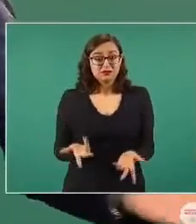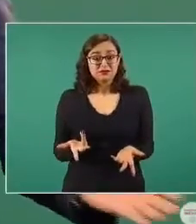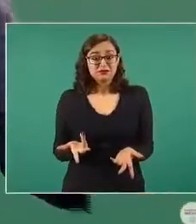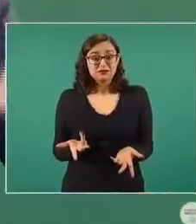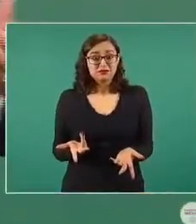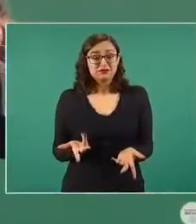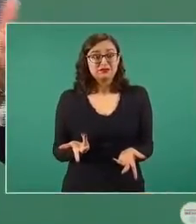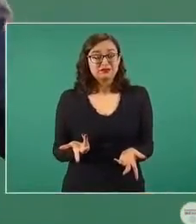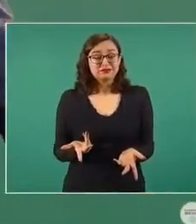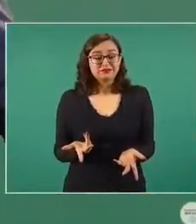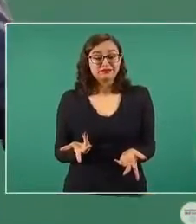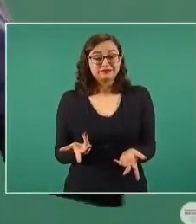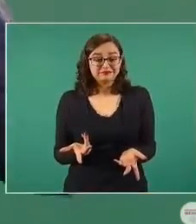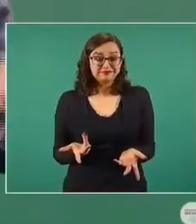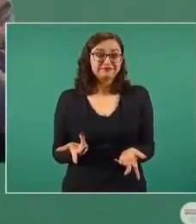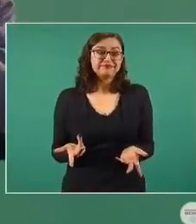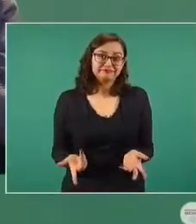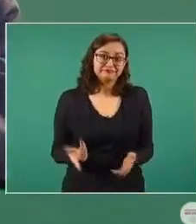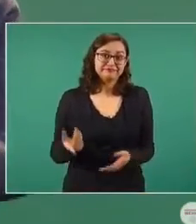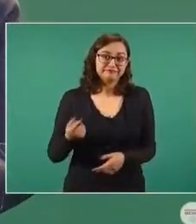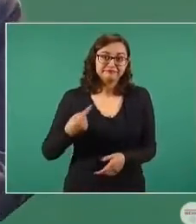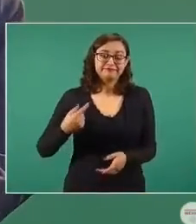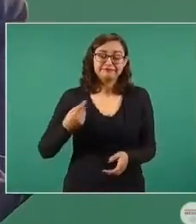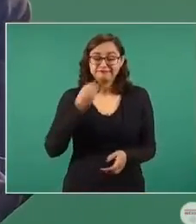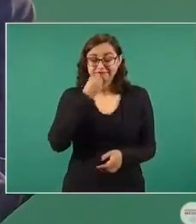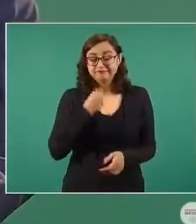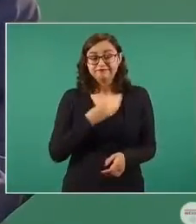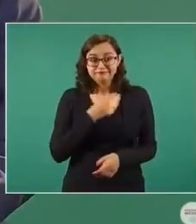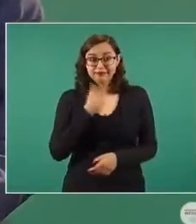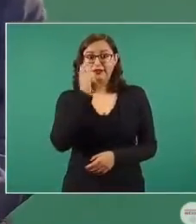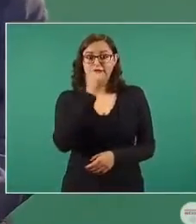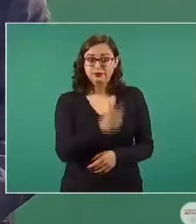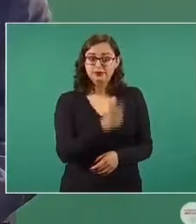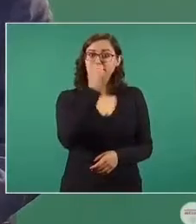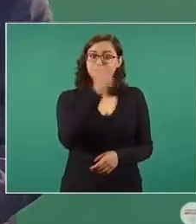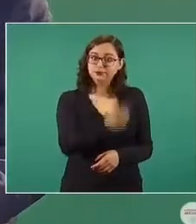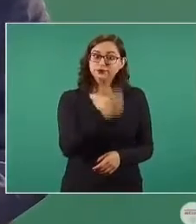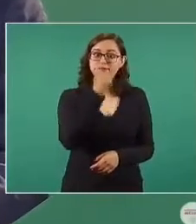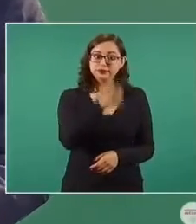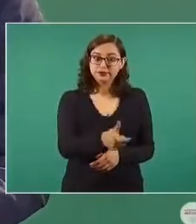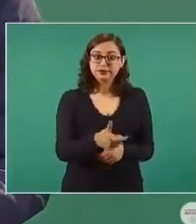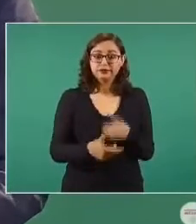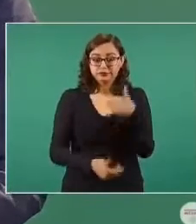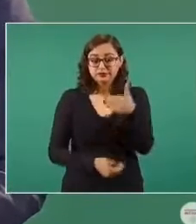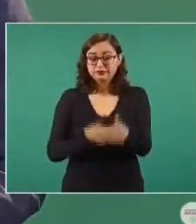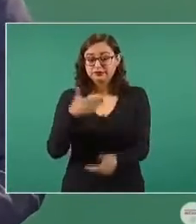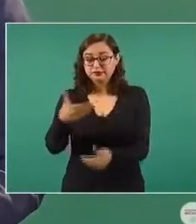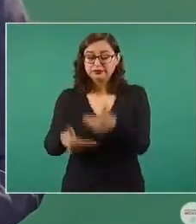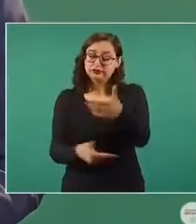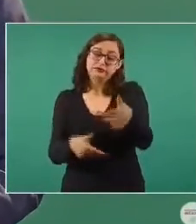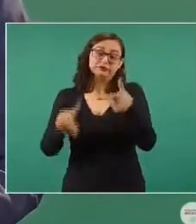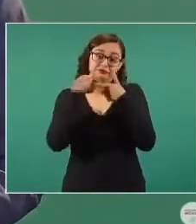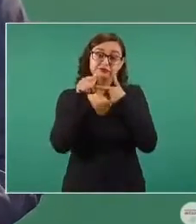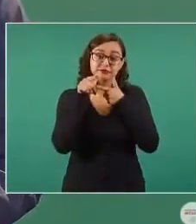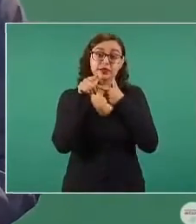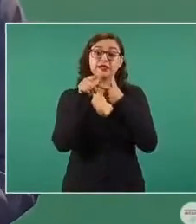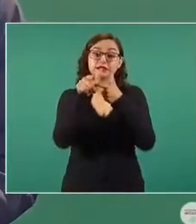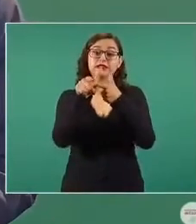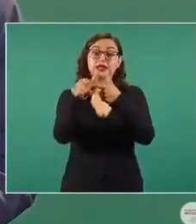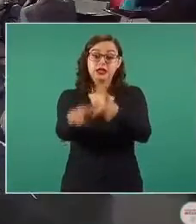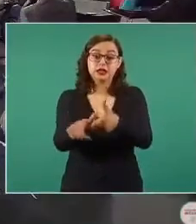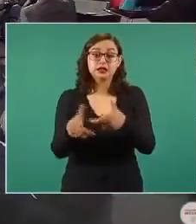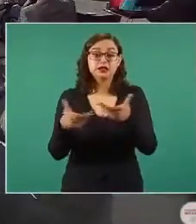Ahora estamos revisando esos convenios y procurando que ya no haya